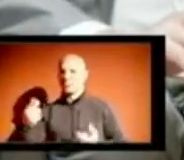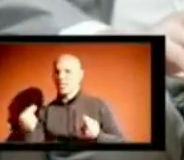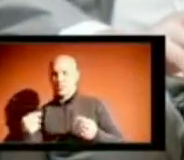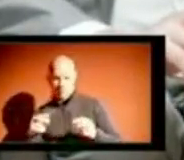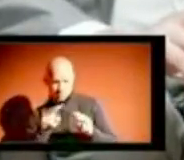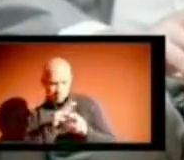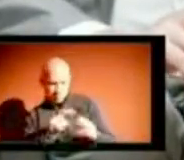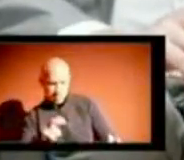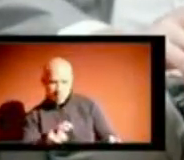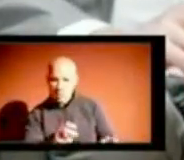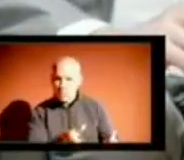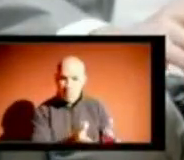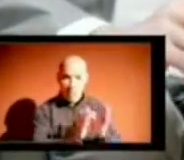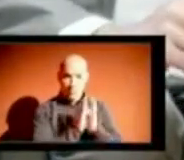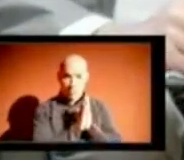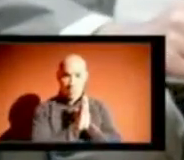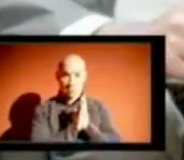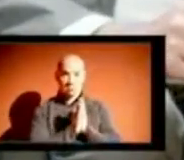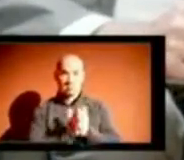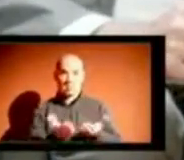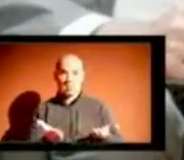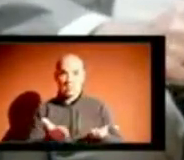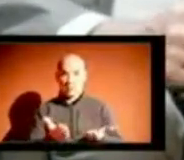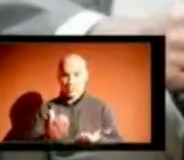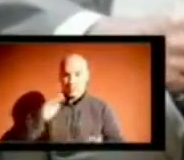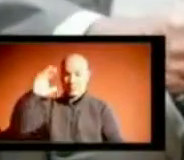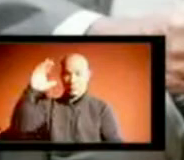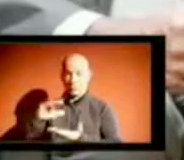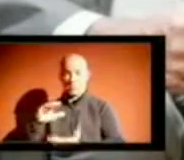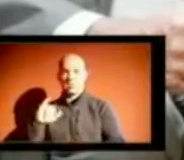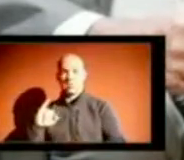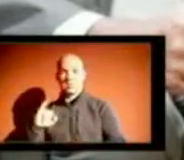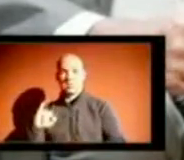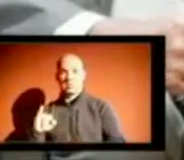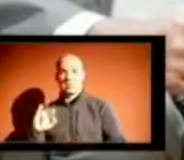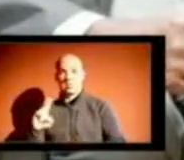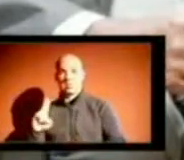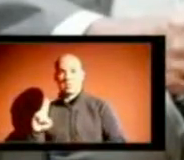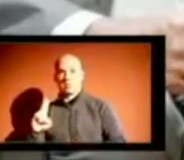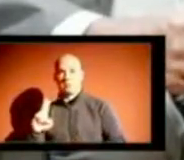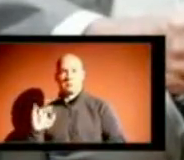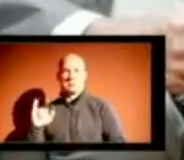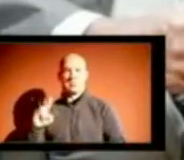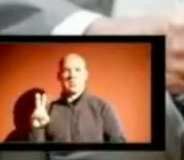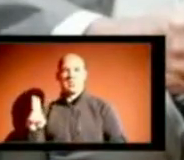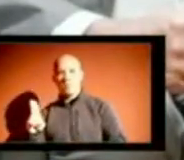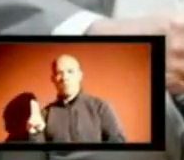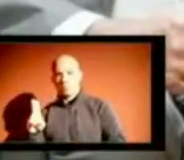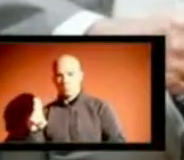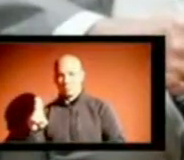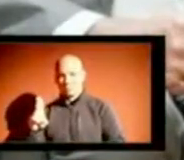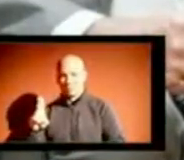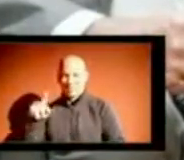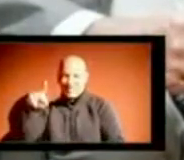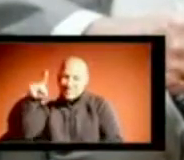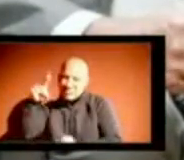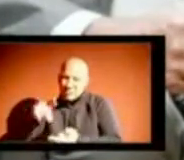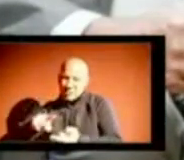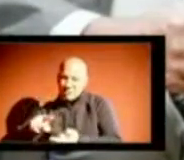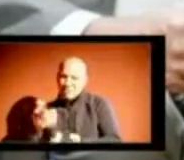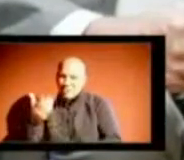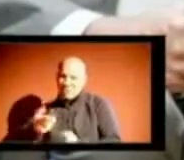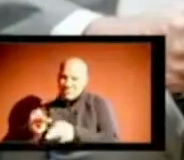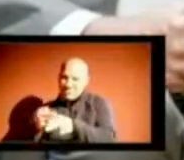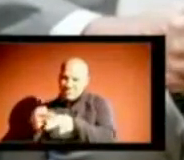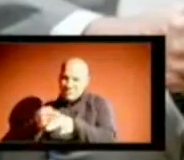investigar y solicitar reducir el IBU para un poco, aunque sea de manera temporera, un poco, ¿verdad?, aliviar